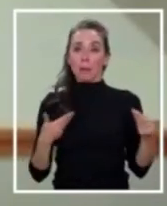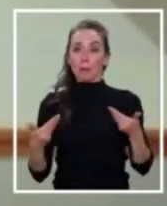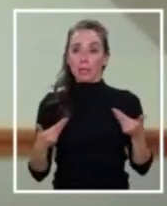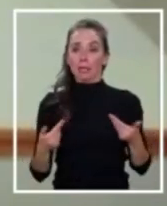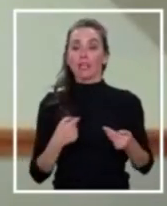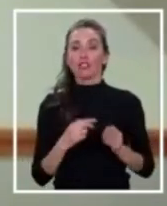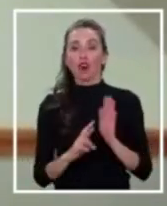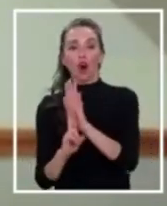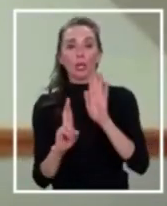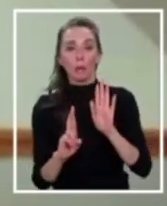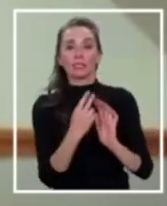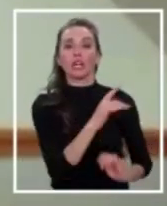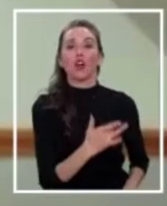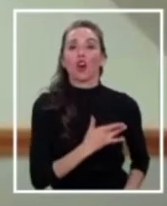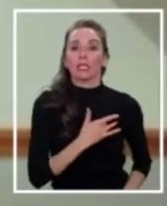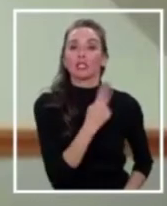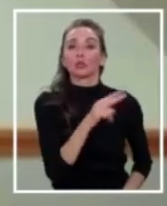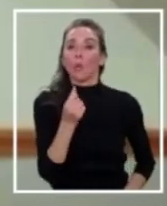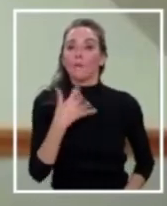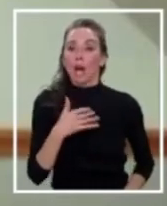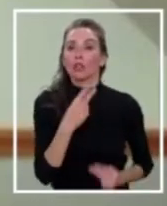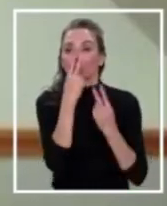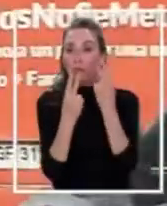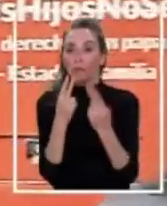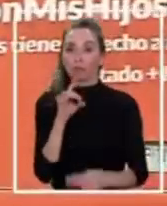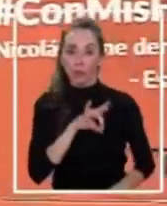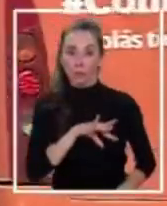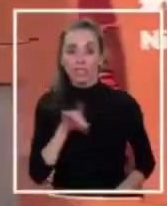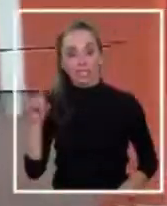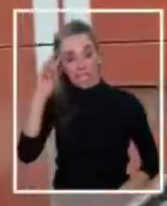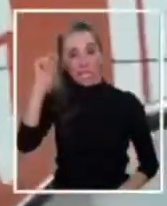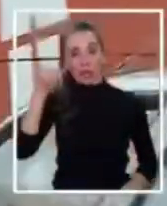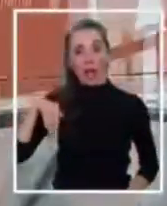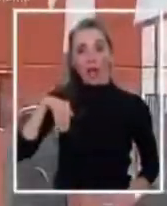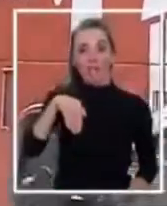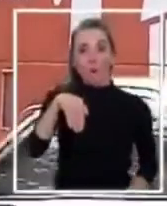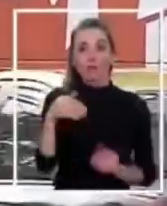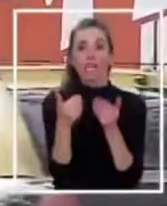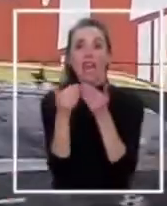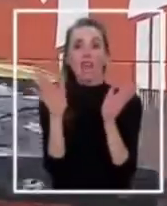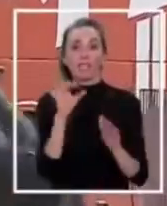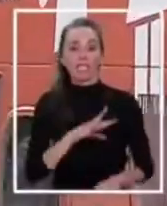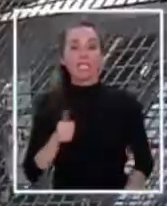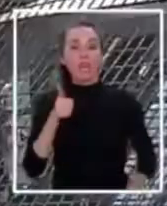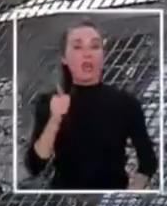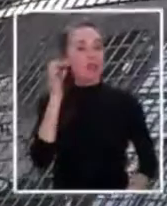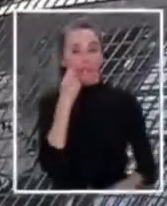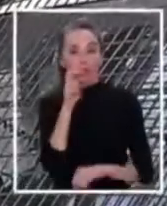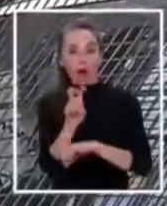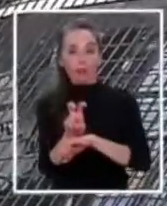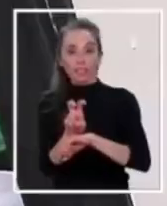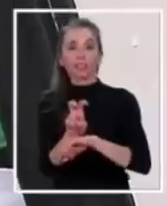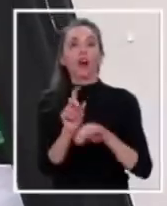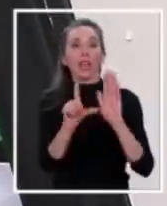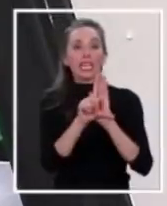las represente, que represente su sentir, sus valores, su visión de Chile. Gestora del llamado Bus de la Libertad en Chile, directora del Observatorio